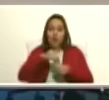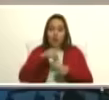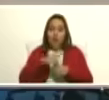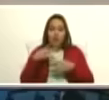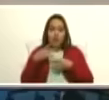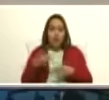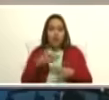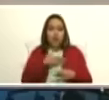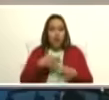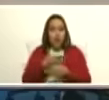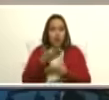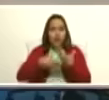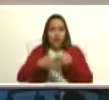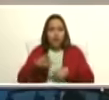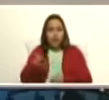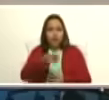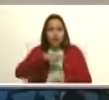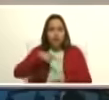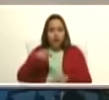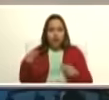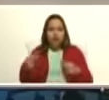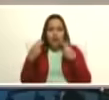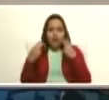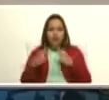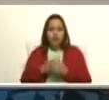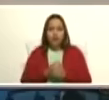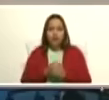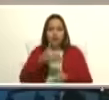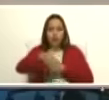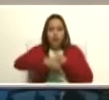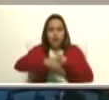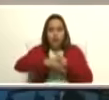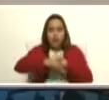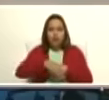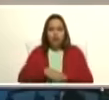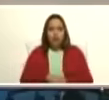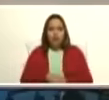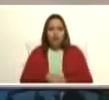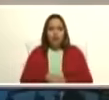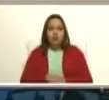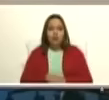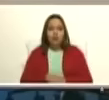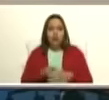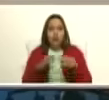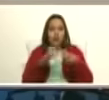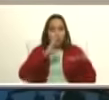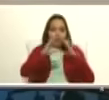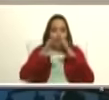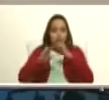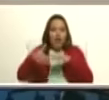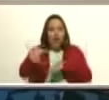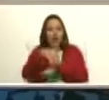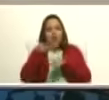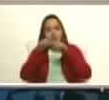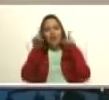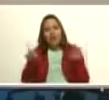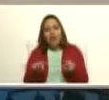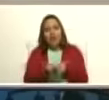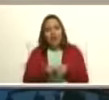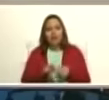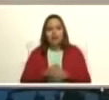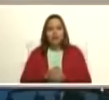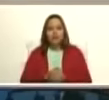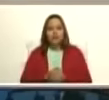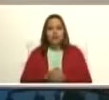quiero compartir con todos ustedes que nos ven por redes, por medios, por calles y paredes.